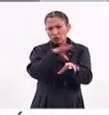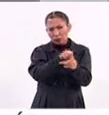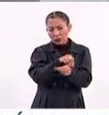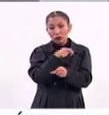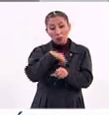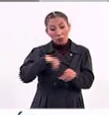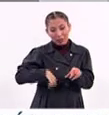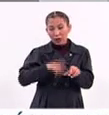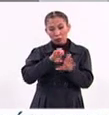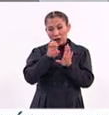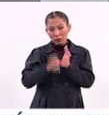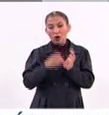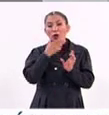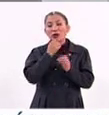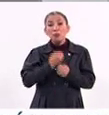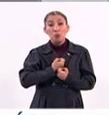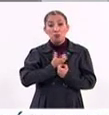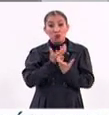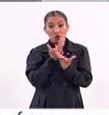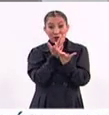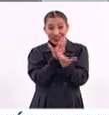realmente muy interesante de un poeta